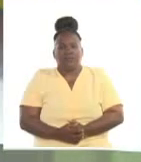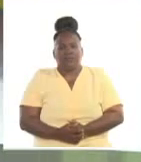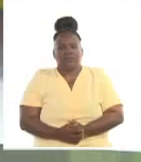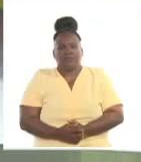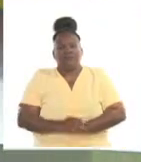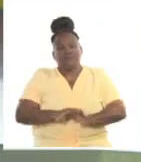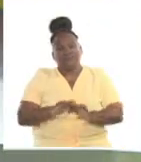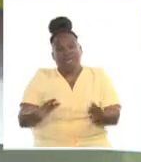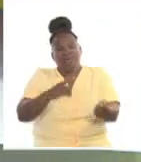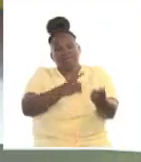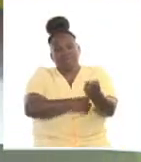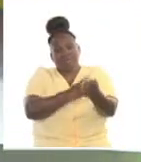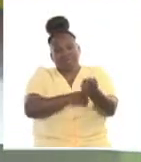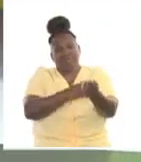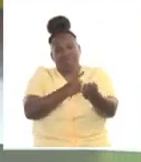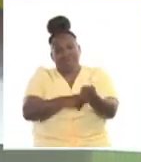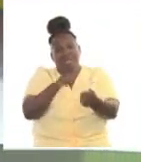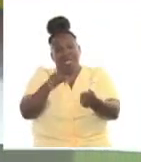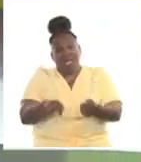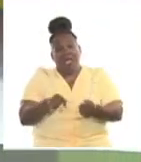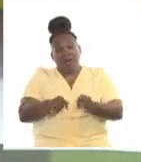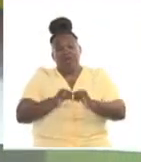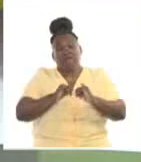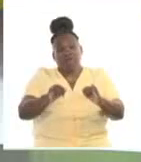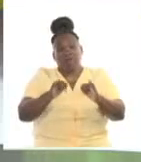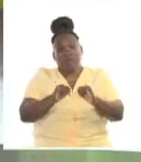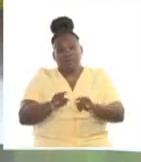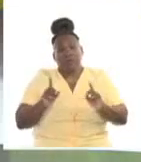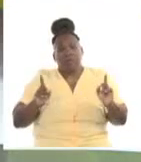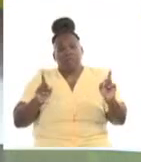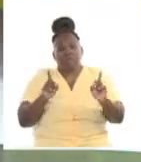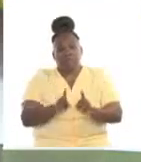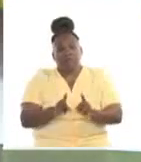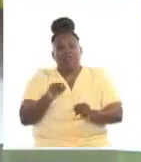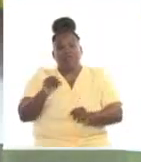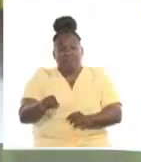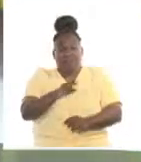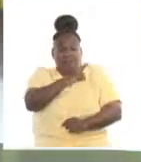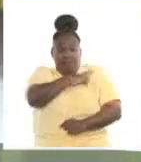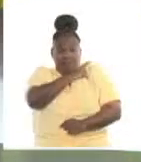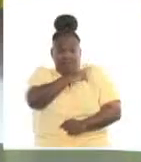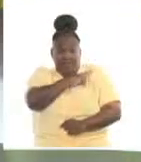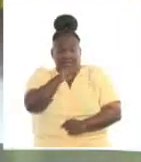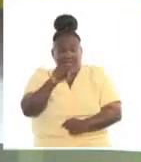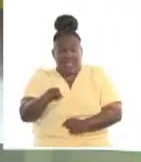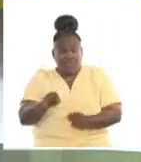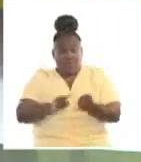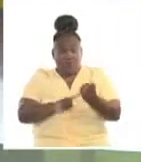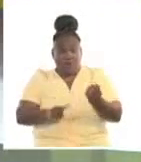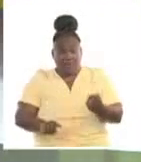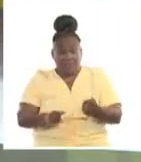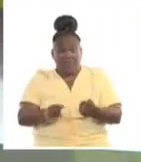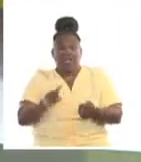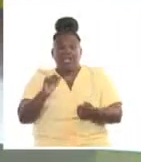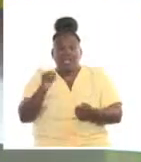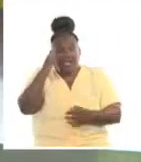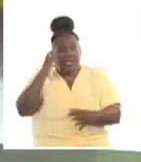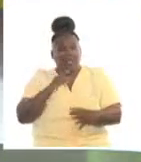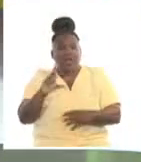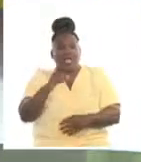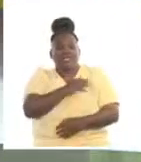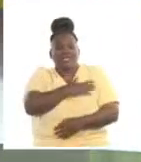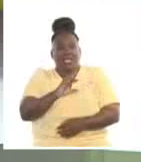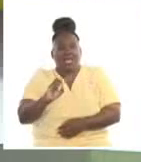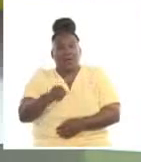Y como ya es habitual, presentamos un fragmento de las declaraciones ofrecidas por el director técnico de la Unión Eléctrica, el ingeniero Lázaro Guerra Hernández, al periodista